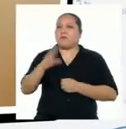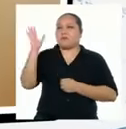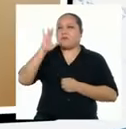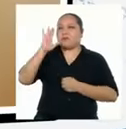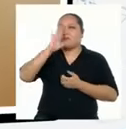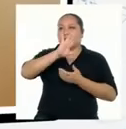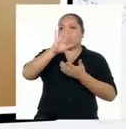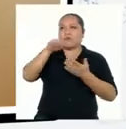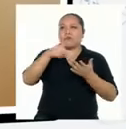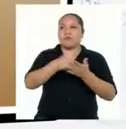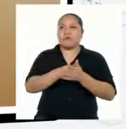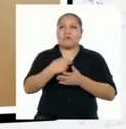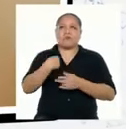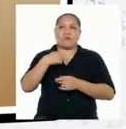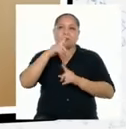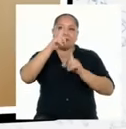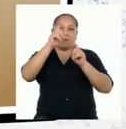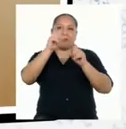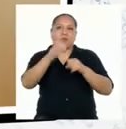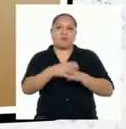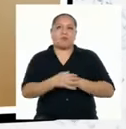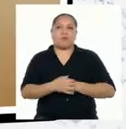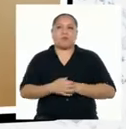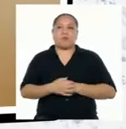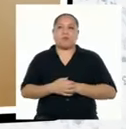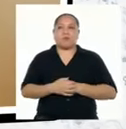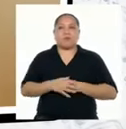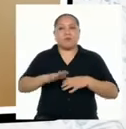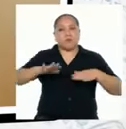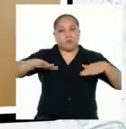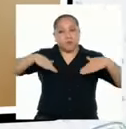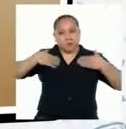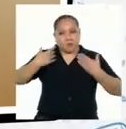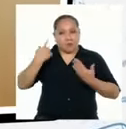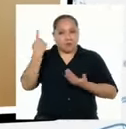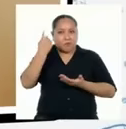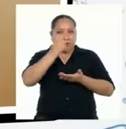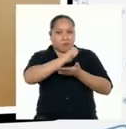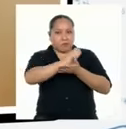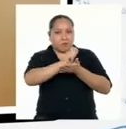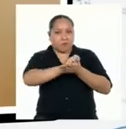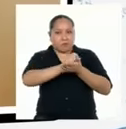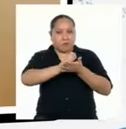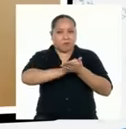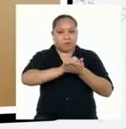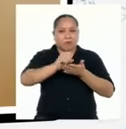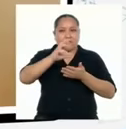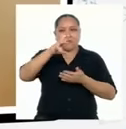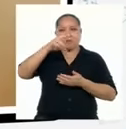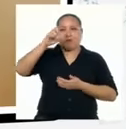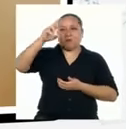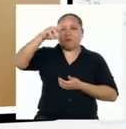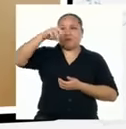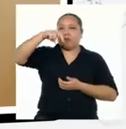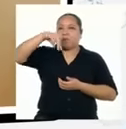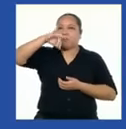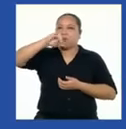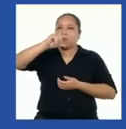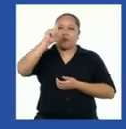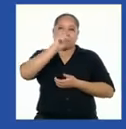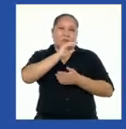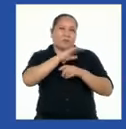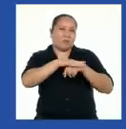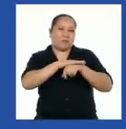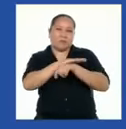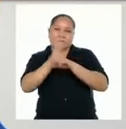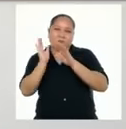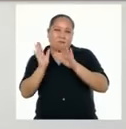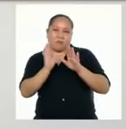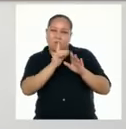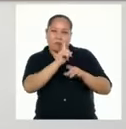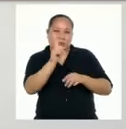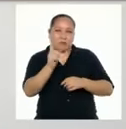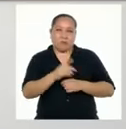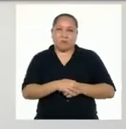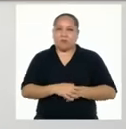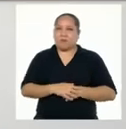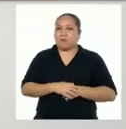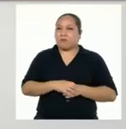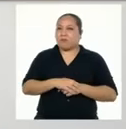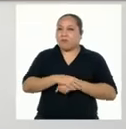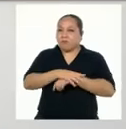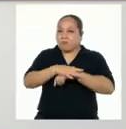Hola a todas y todos. Mi pregunta es, ¿podríamos solo escribir la crónica sin planificarla?